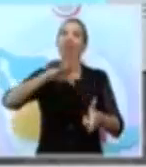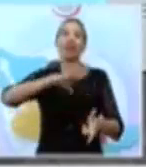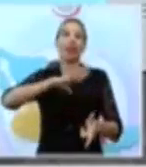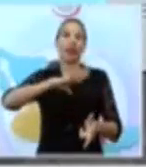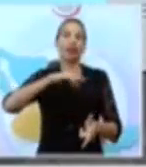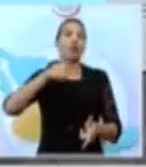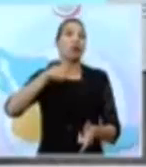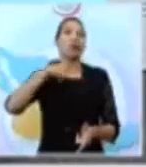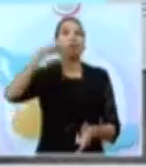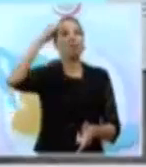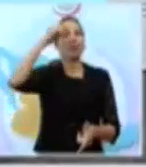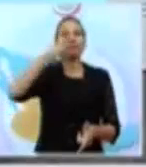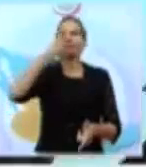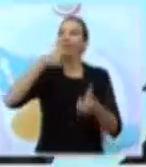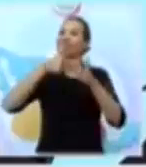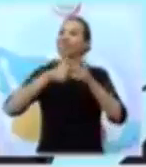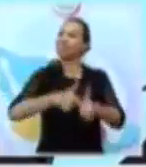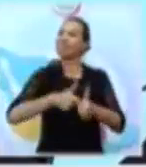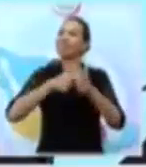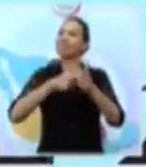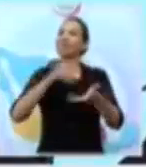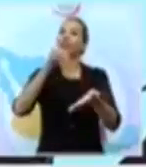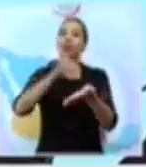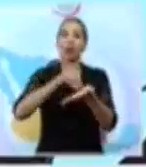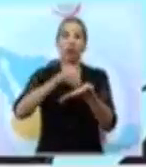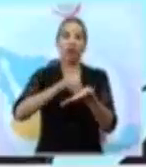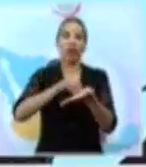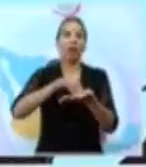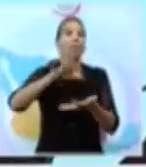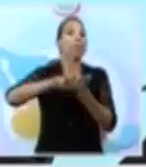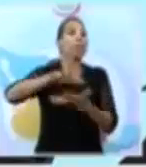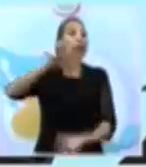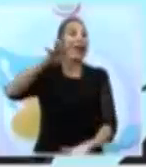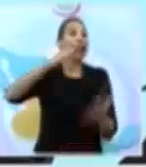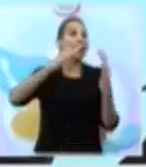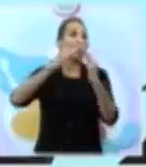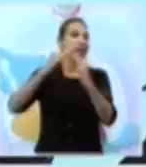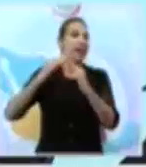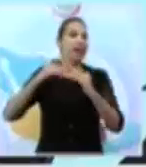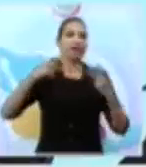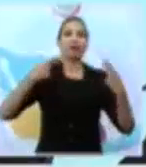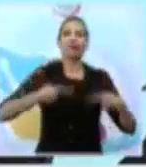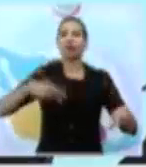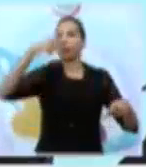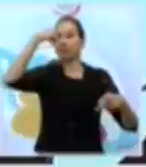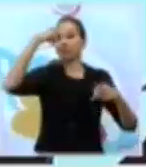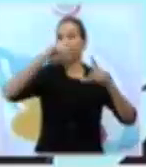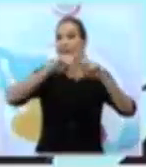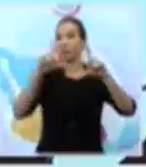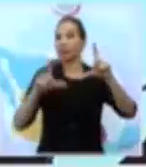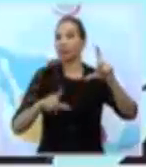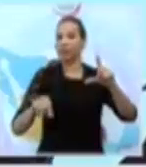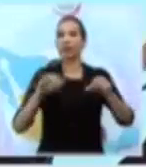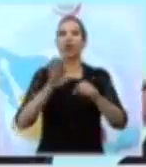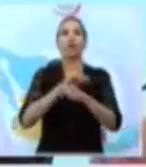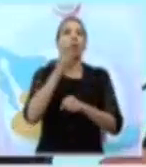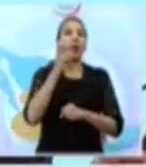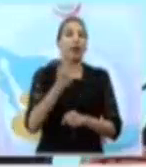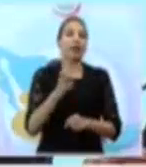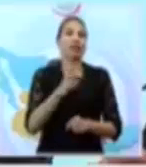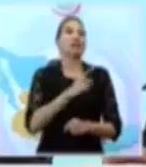Yo digo que persiste en la mayoría de hogares de los mexicanos. Y este